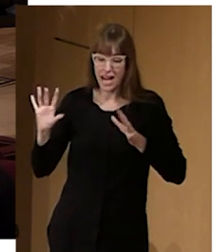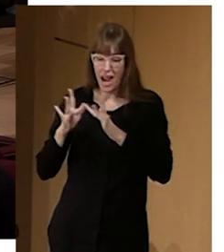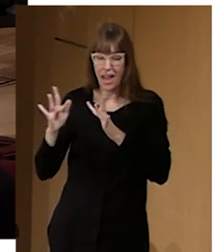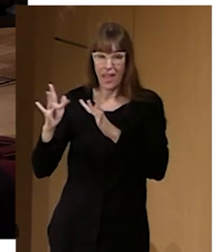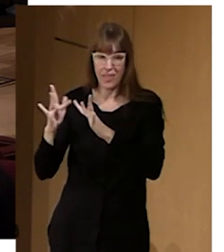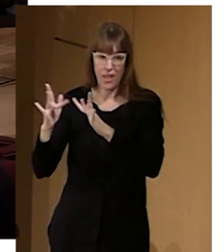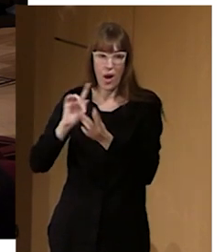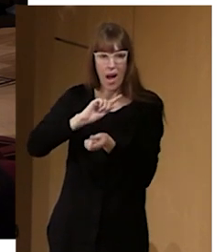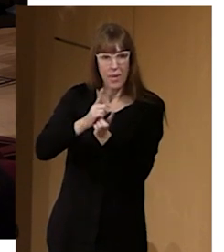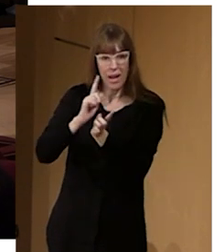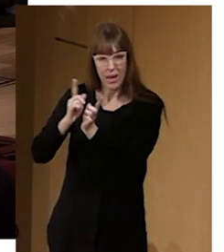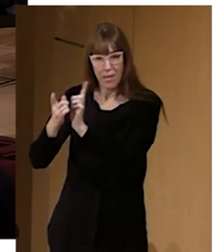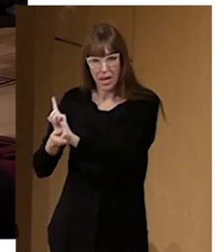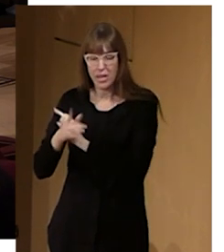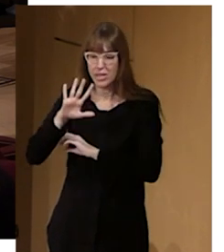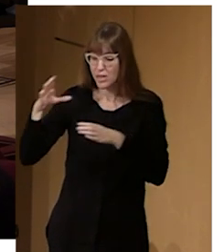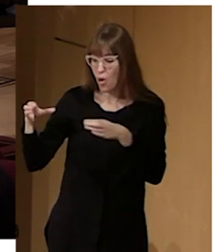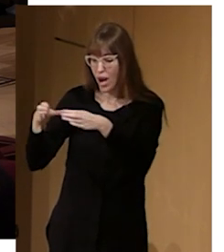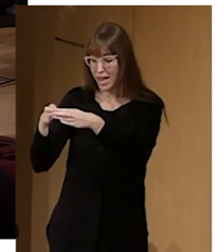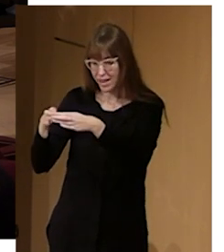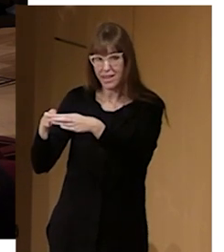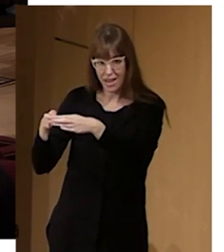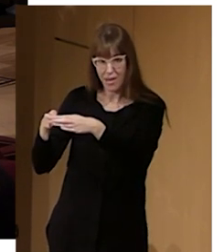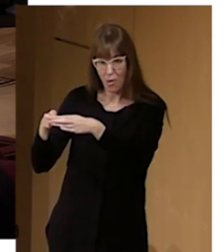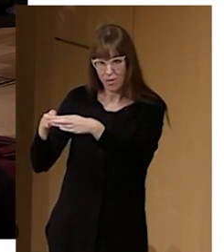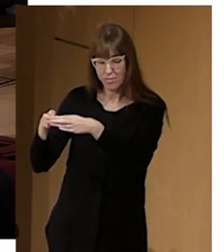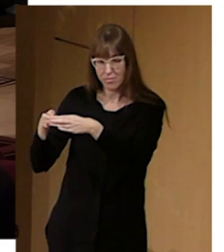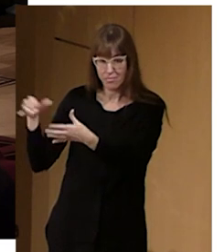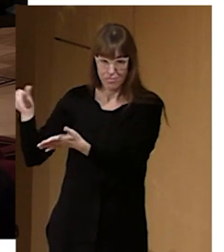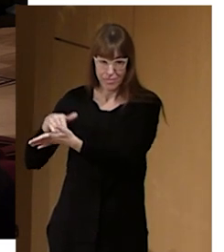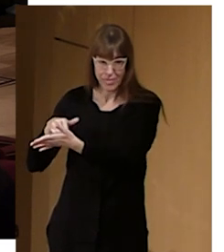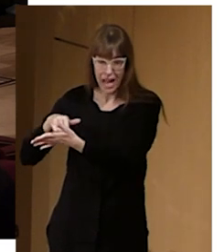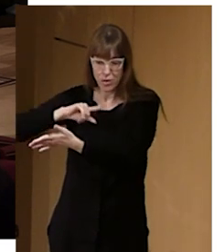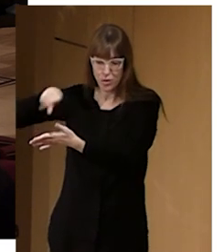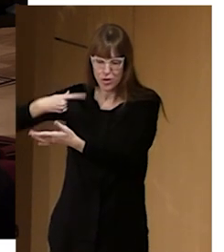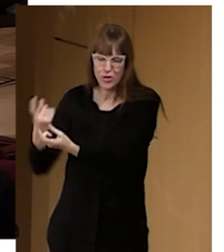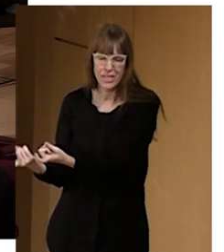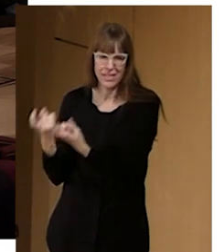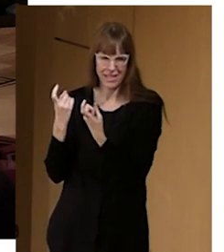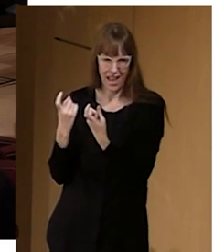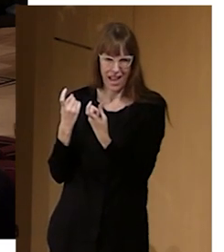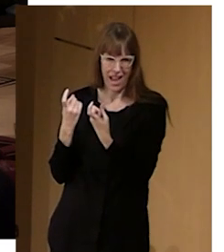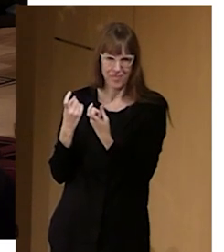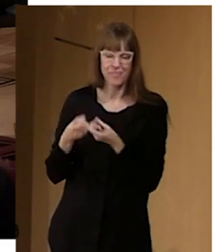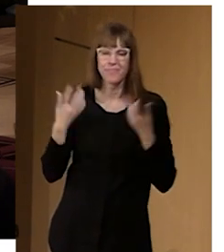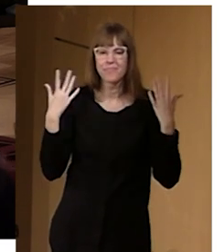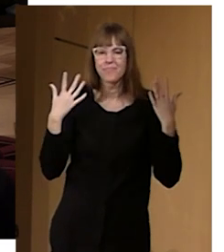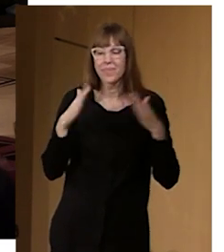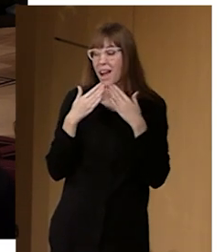enseñen a nosotros Cómo cómo hacerlo no básicamente est es que os quería contar Muchísimas gracias